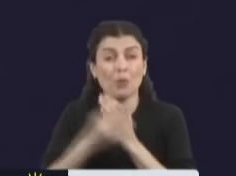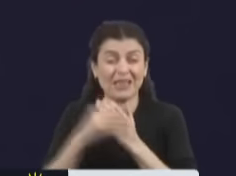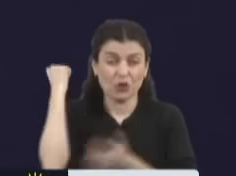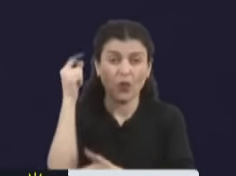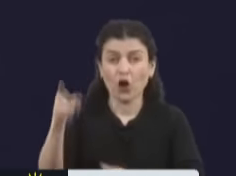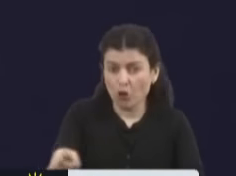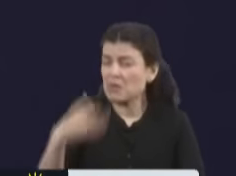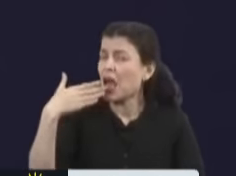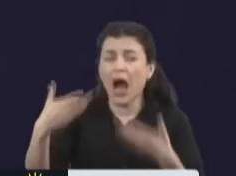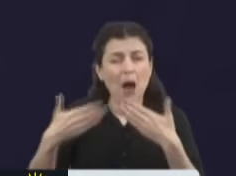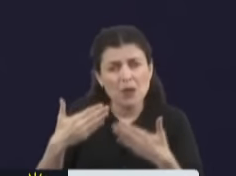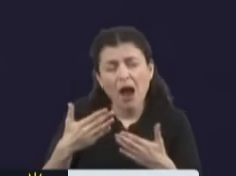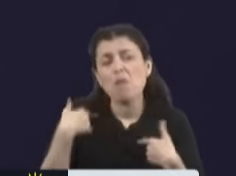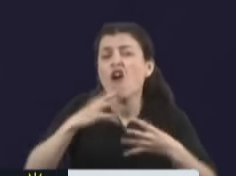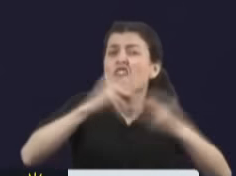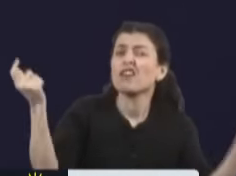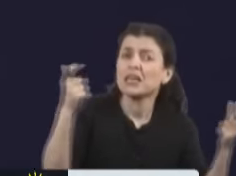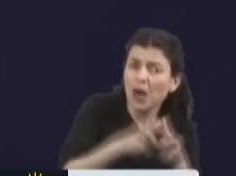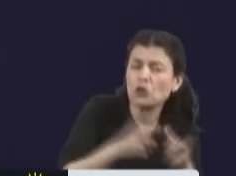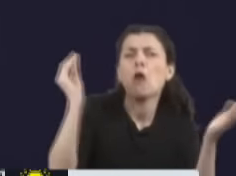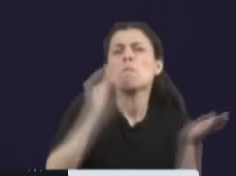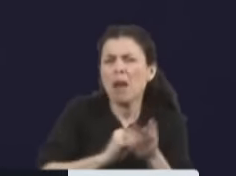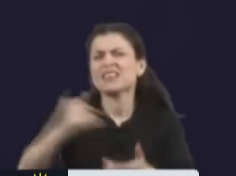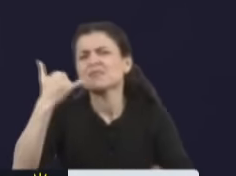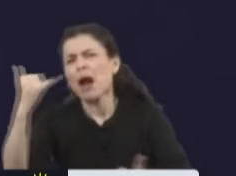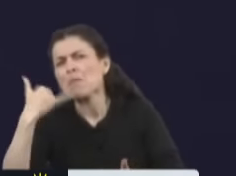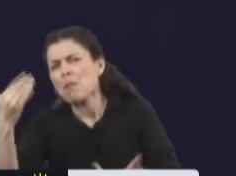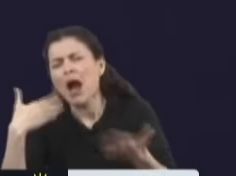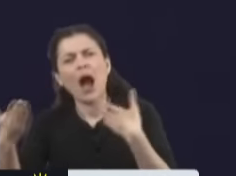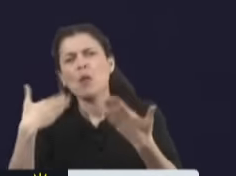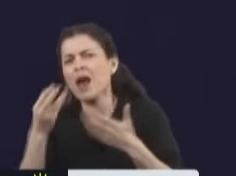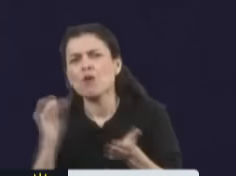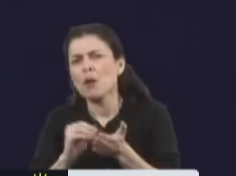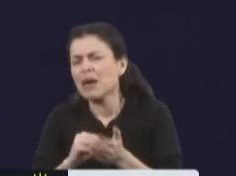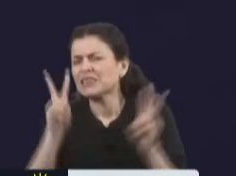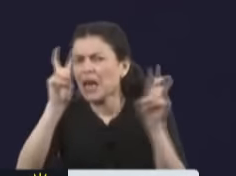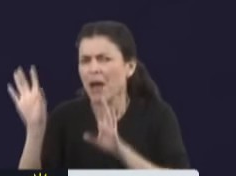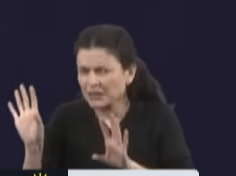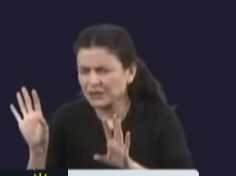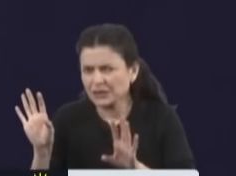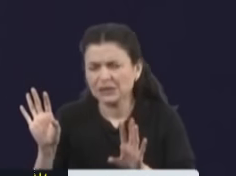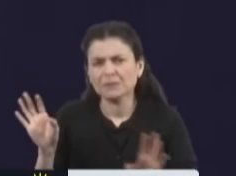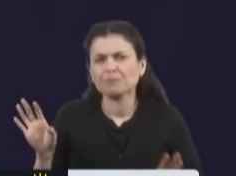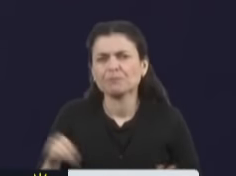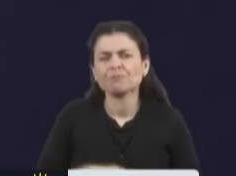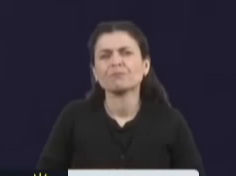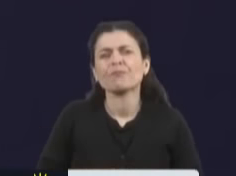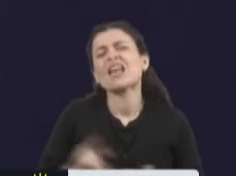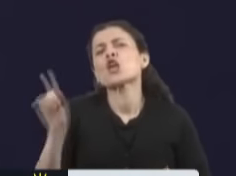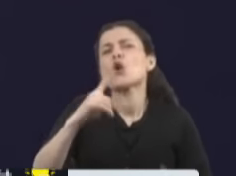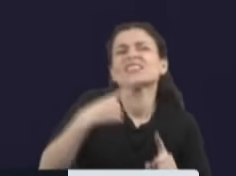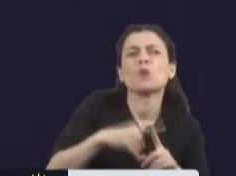estuve hablando con el ministro caputo varias veces por teléfono por cuestión técnicas digamos no por información